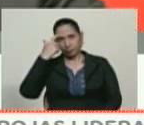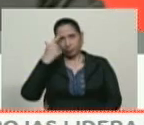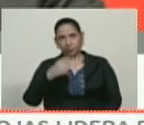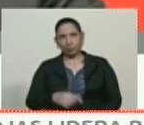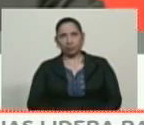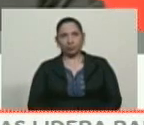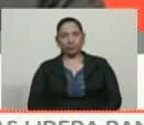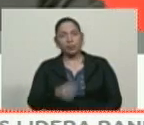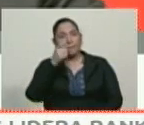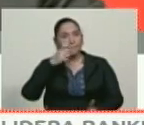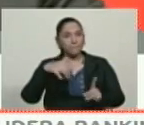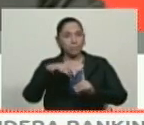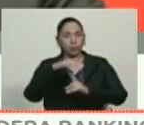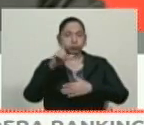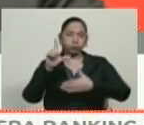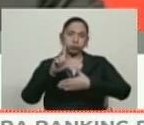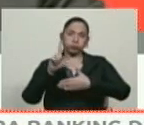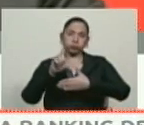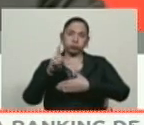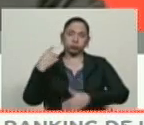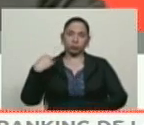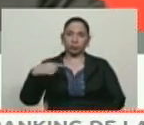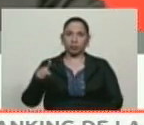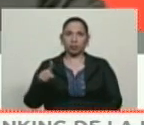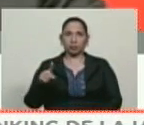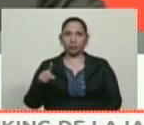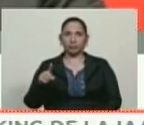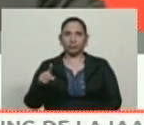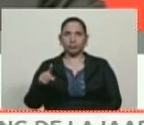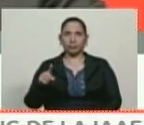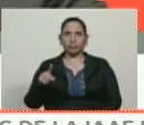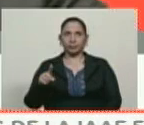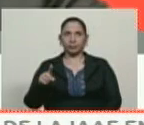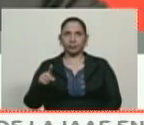los pueblos latinoamericanos, que tienen